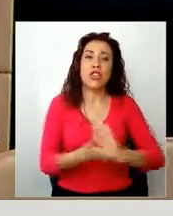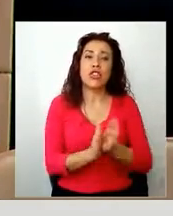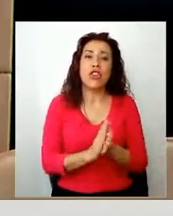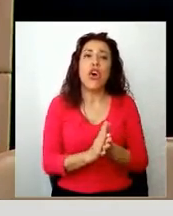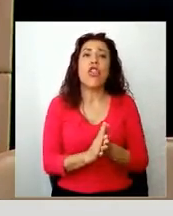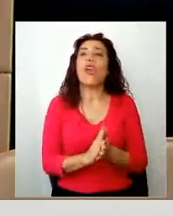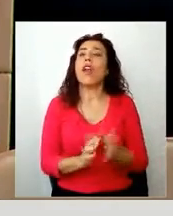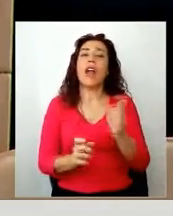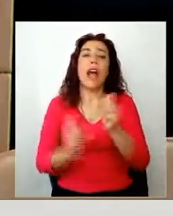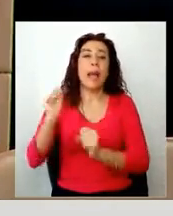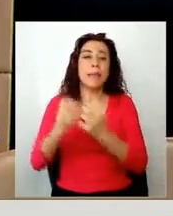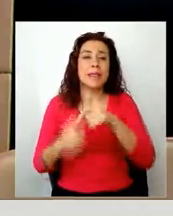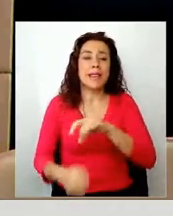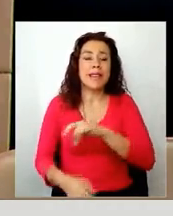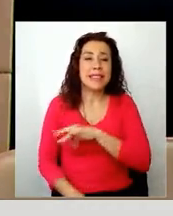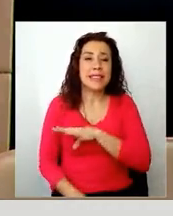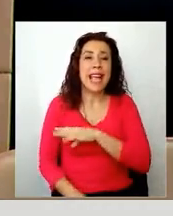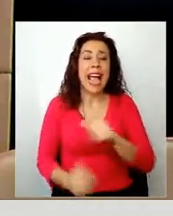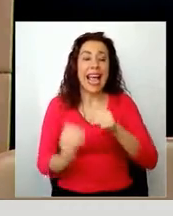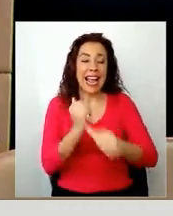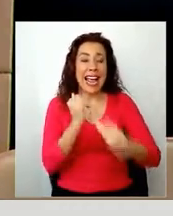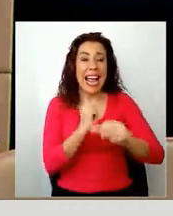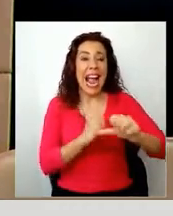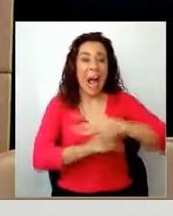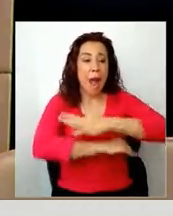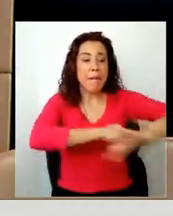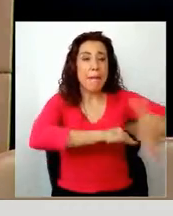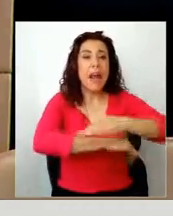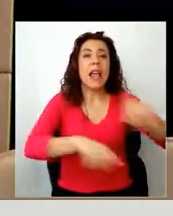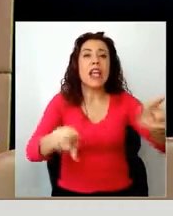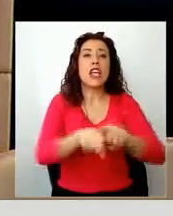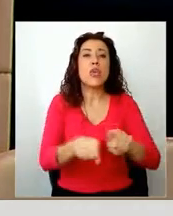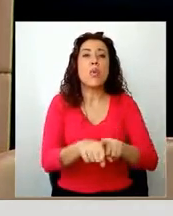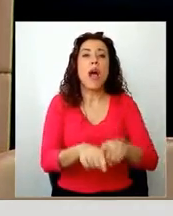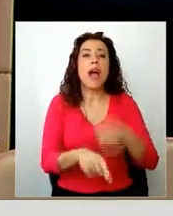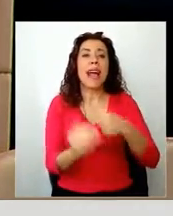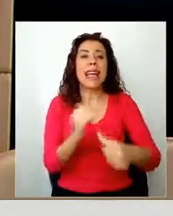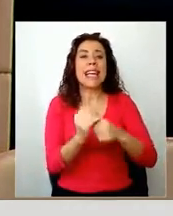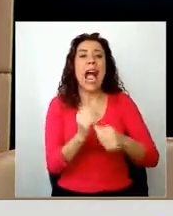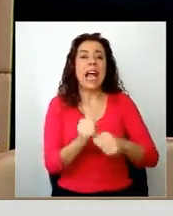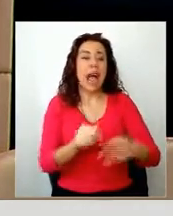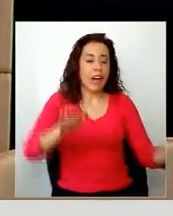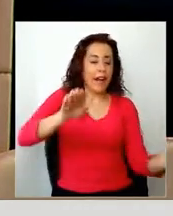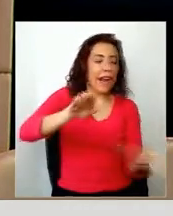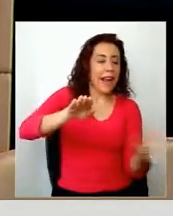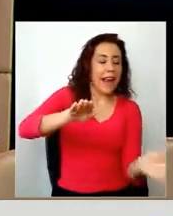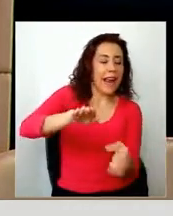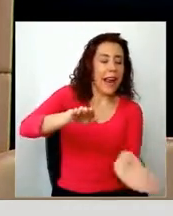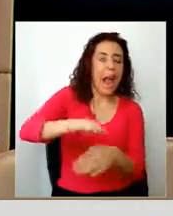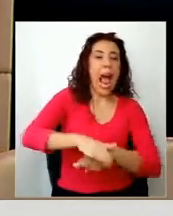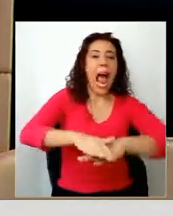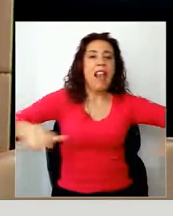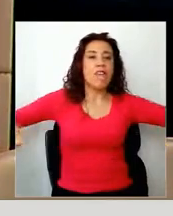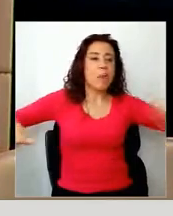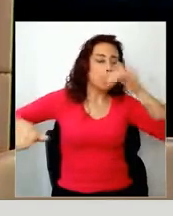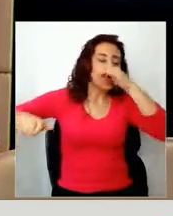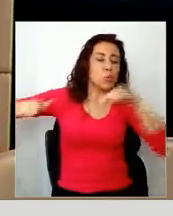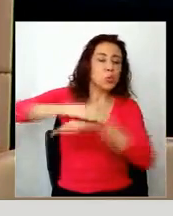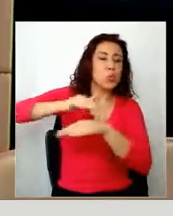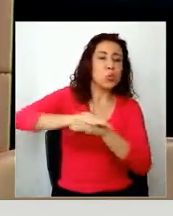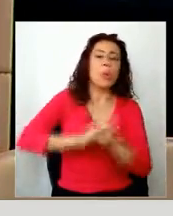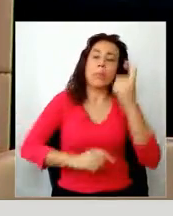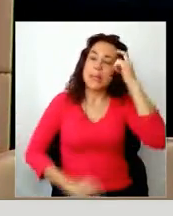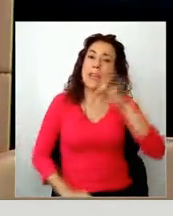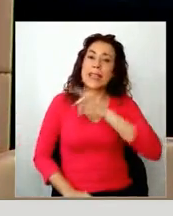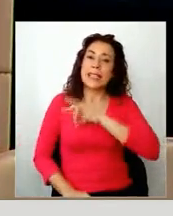tirar caca al mar es como si pusiéramos nuestra feca bajo la alfombra pensemos en grande pensemos en Chile de aquí